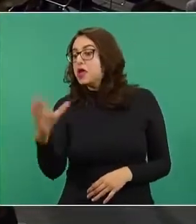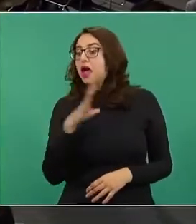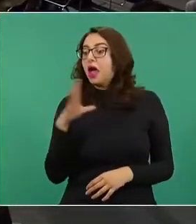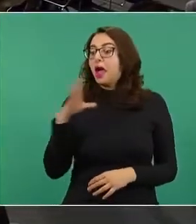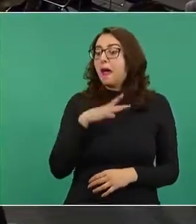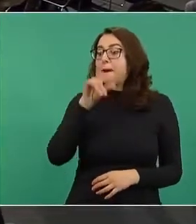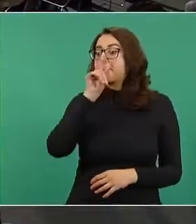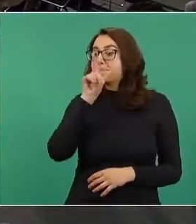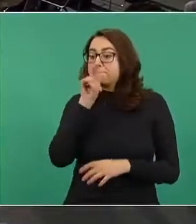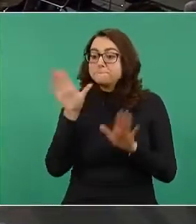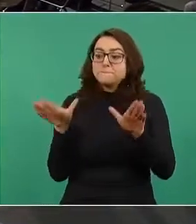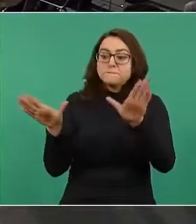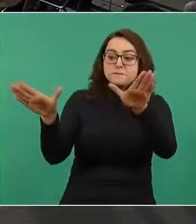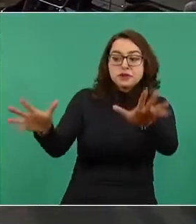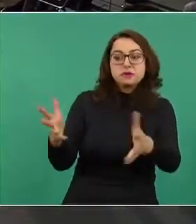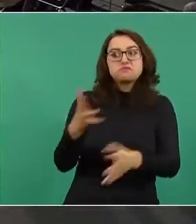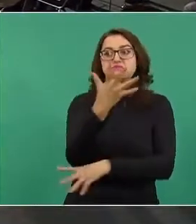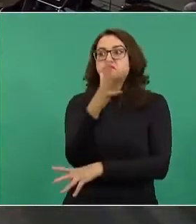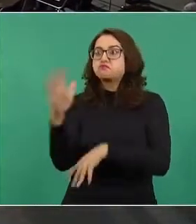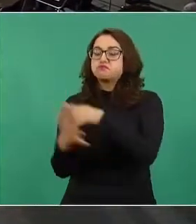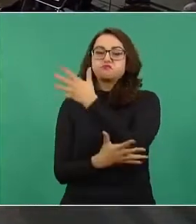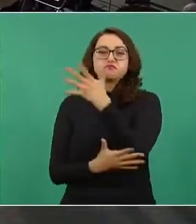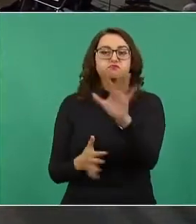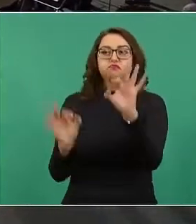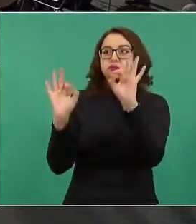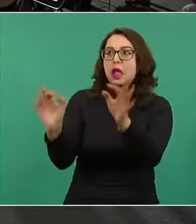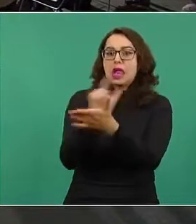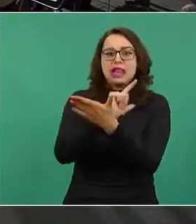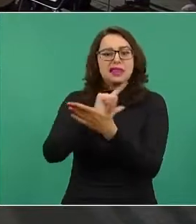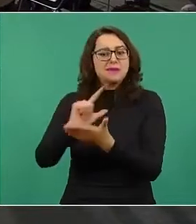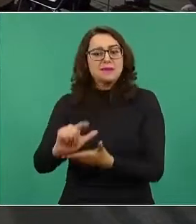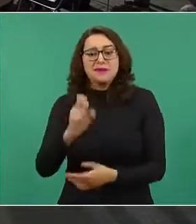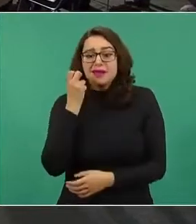La opción mejor es esa,